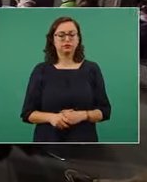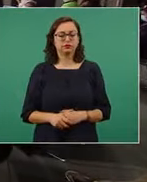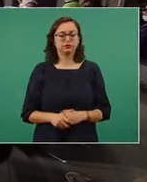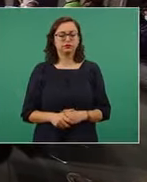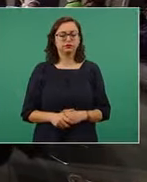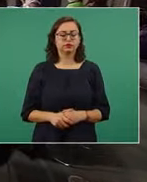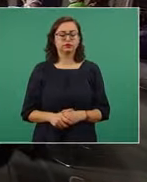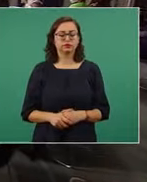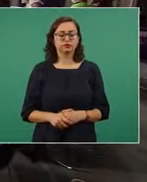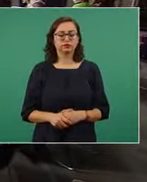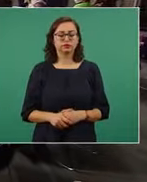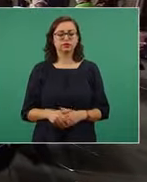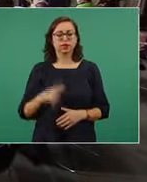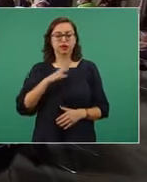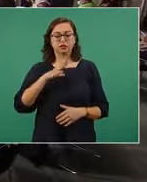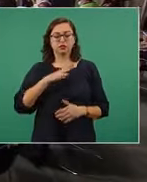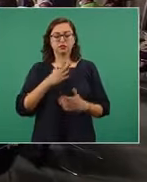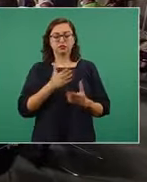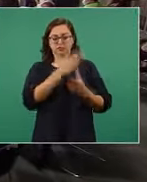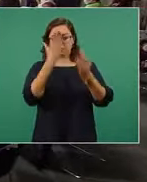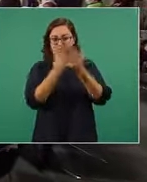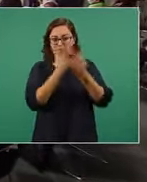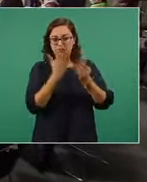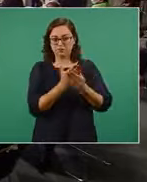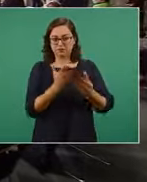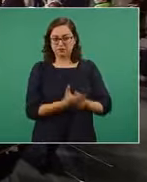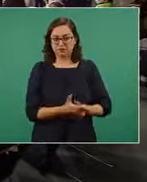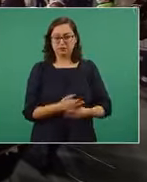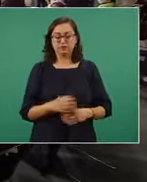Estos son los casos que tenemos.